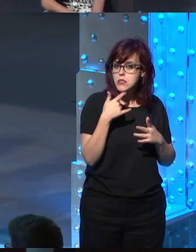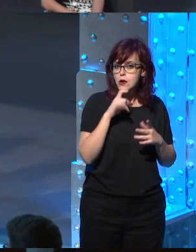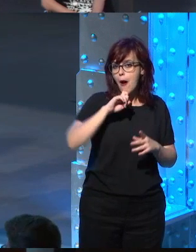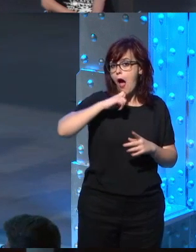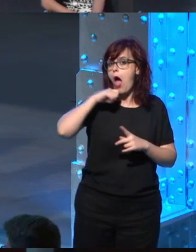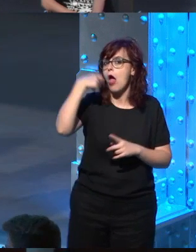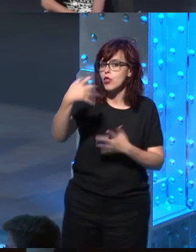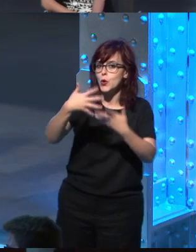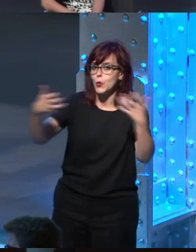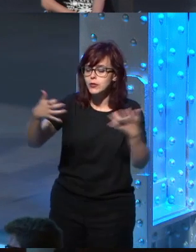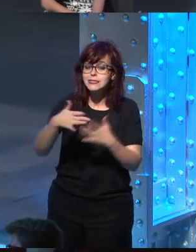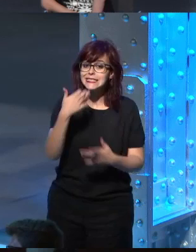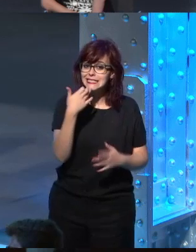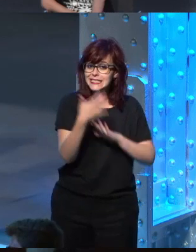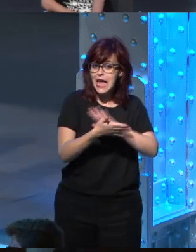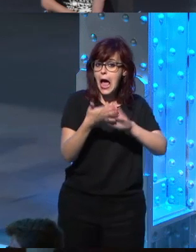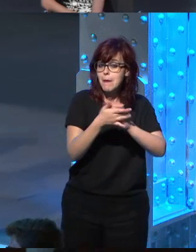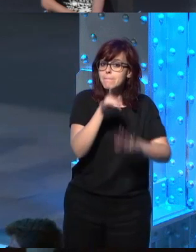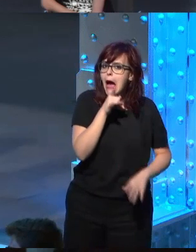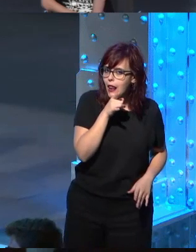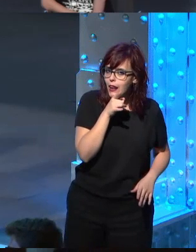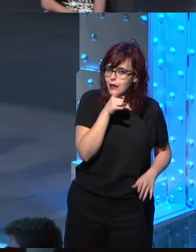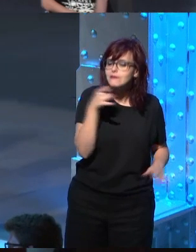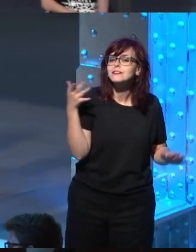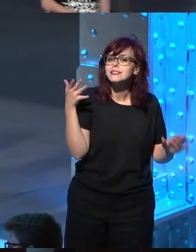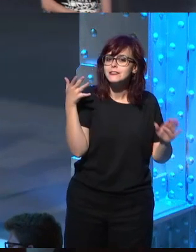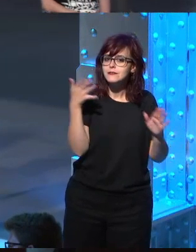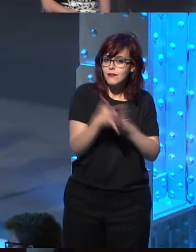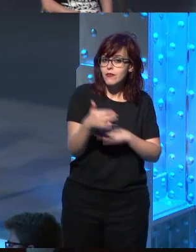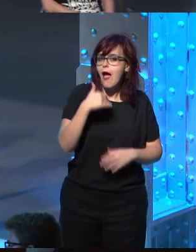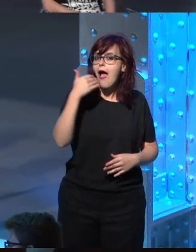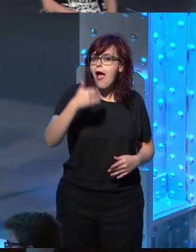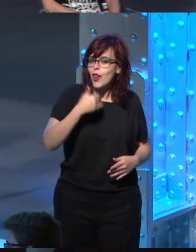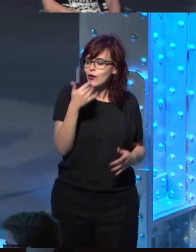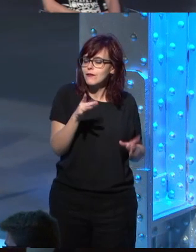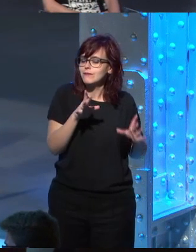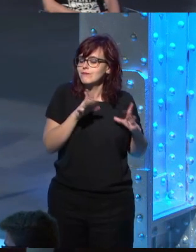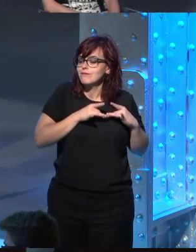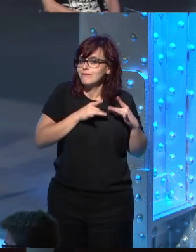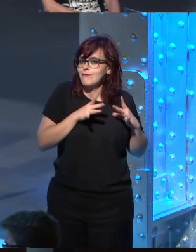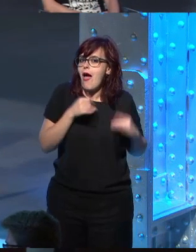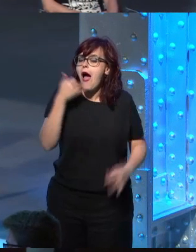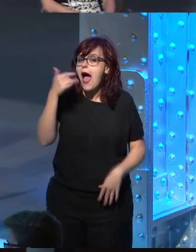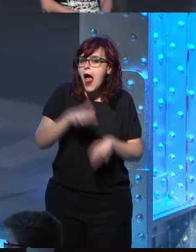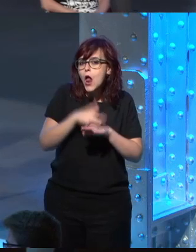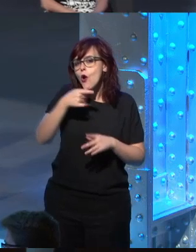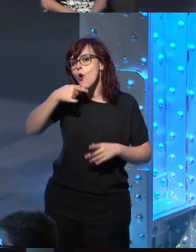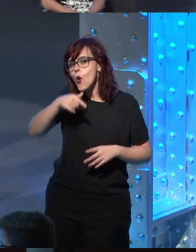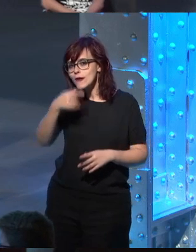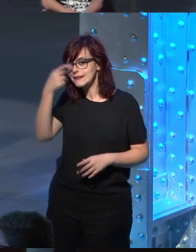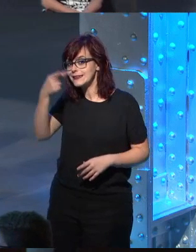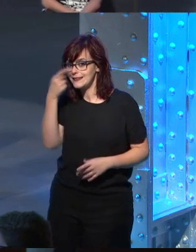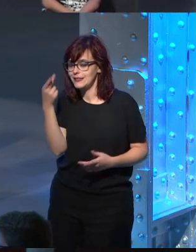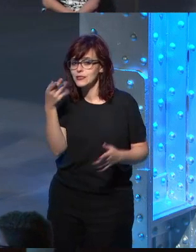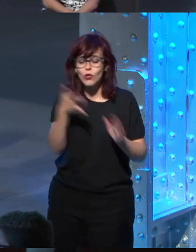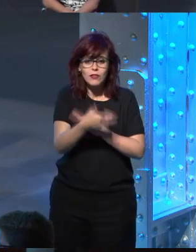Si hablan mal de ti, aunque sea para hablar mal, significa que has tocado alguna tecla o has metido el dedo en alguna llaga, ¿no?